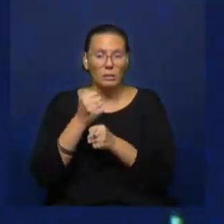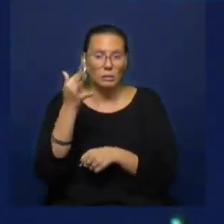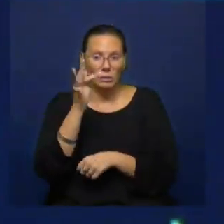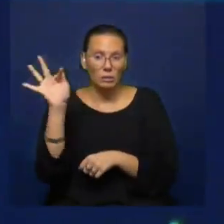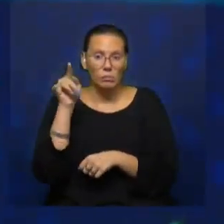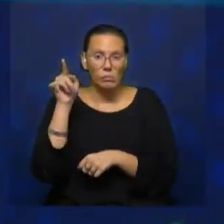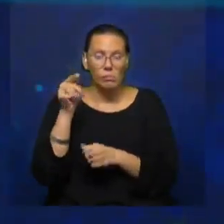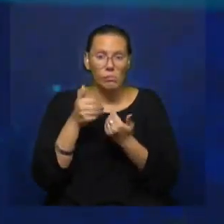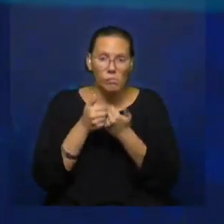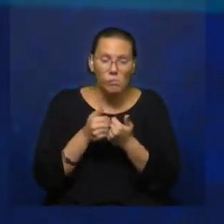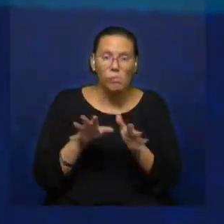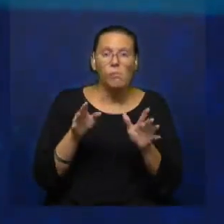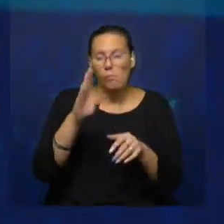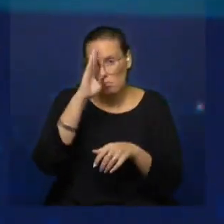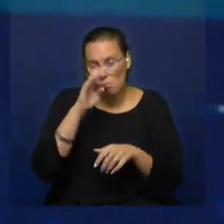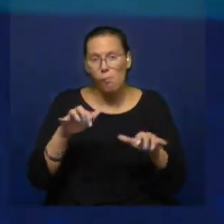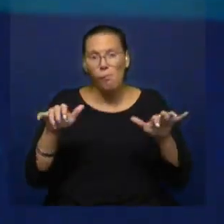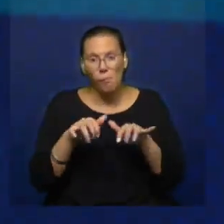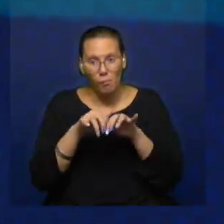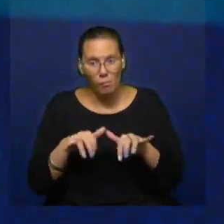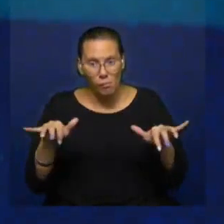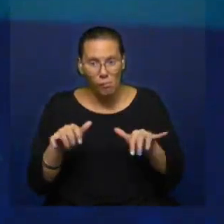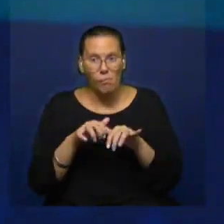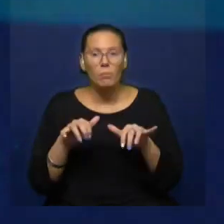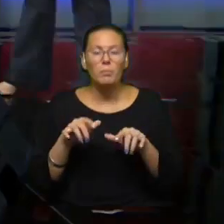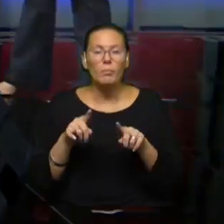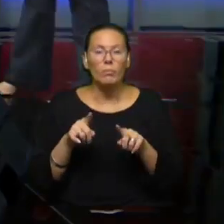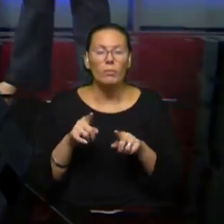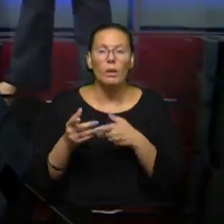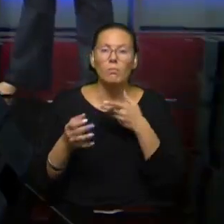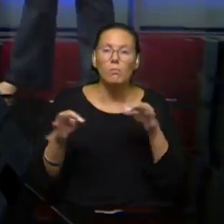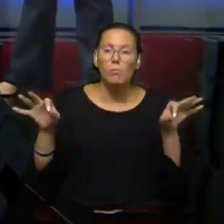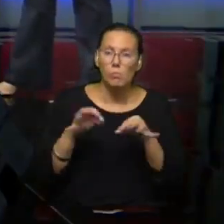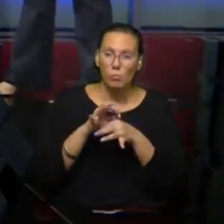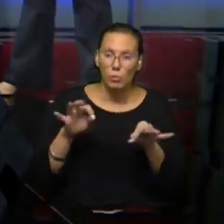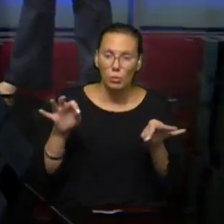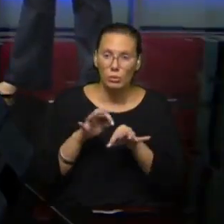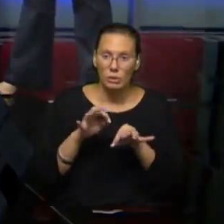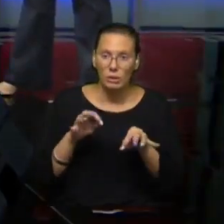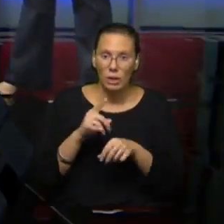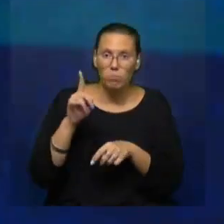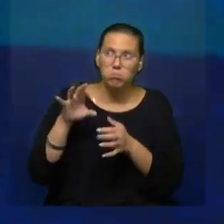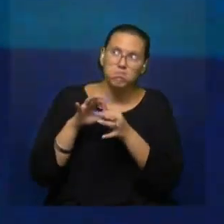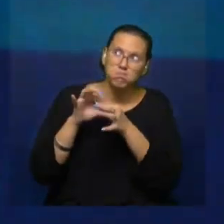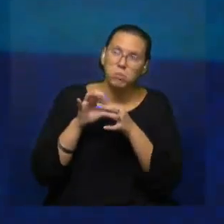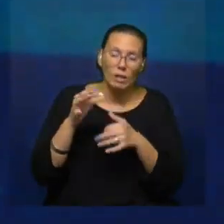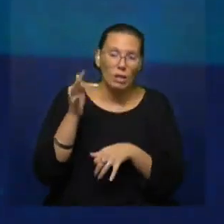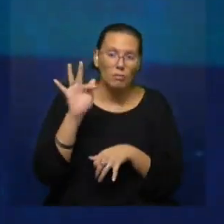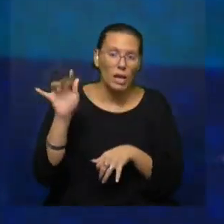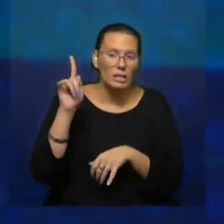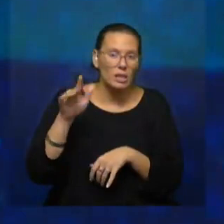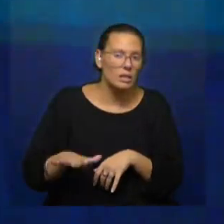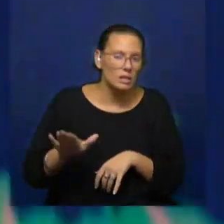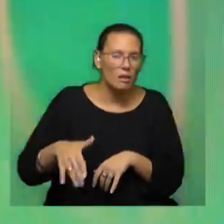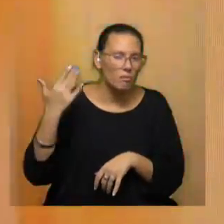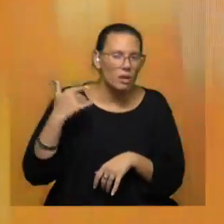de hecho allá empezaste a aprender piano y eso. ¿Tiene tu música referencias de allá, de esa